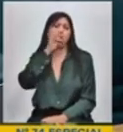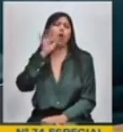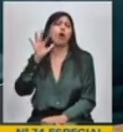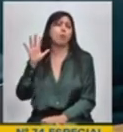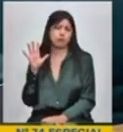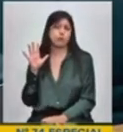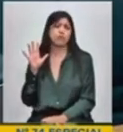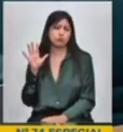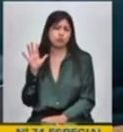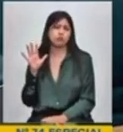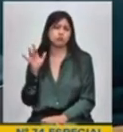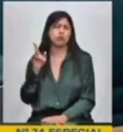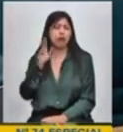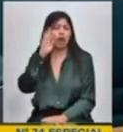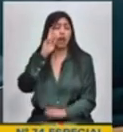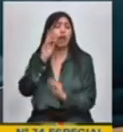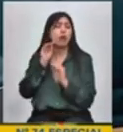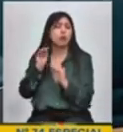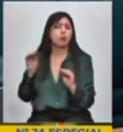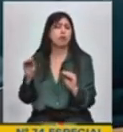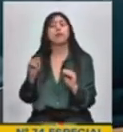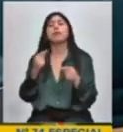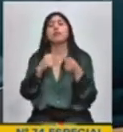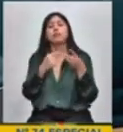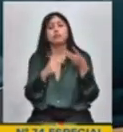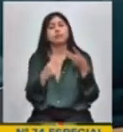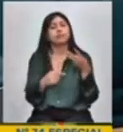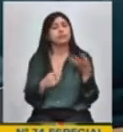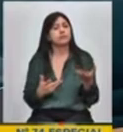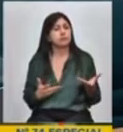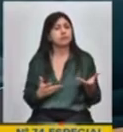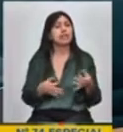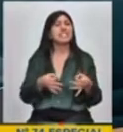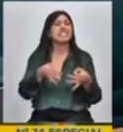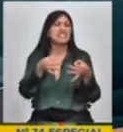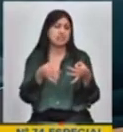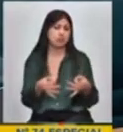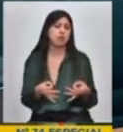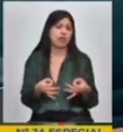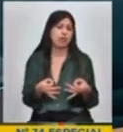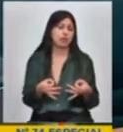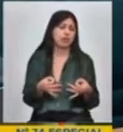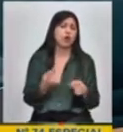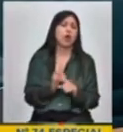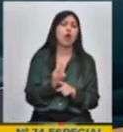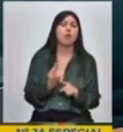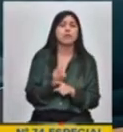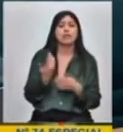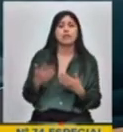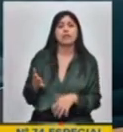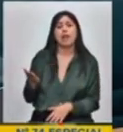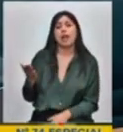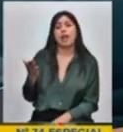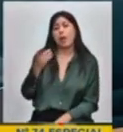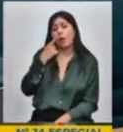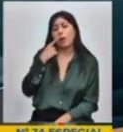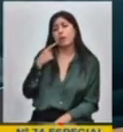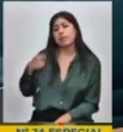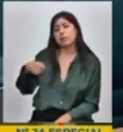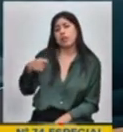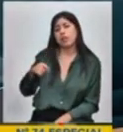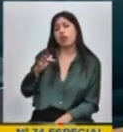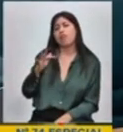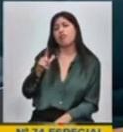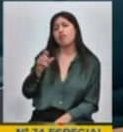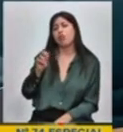una serie de aspectos. Por cierto, los de seguridad, que conversábamos con el senador Flores